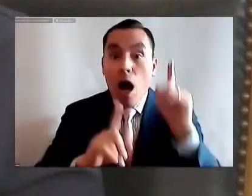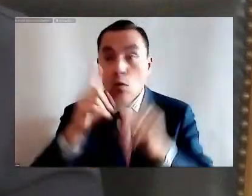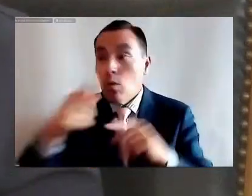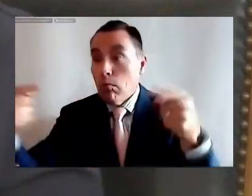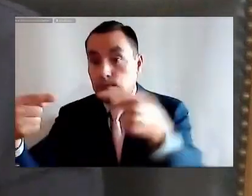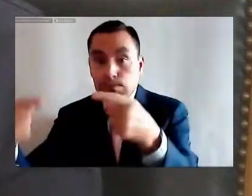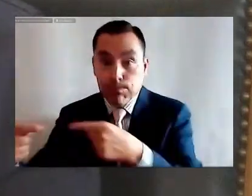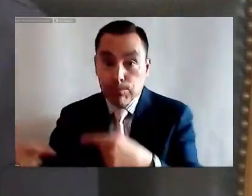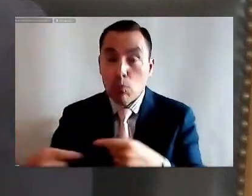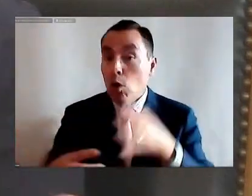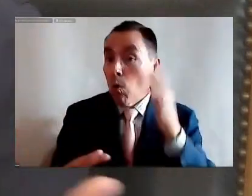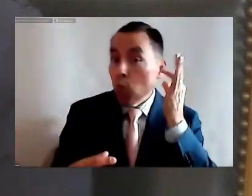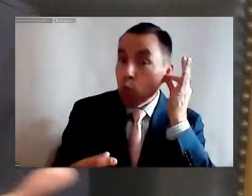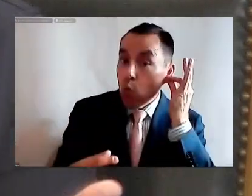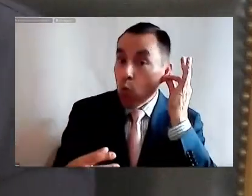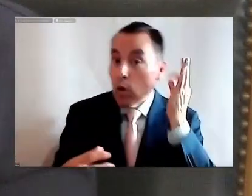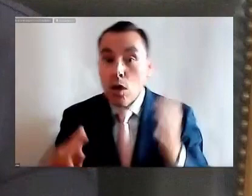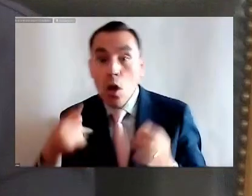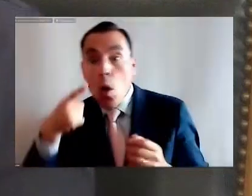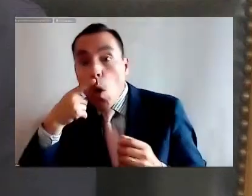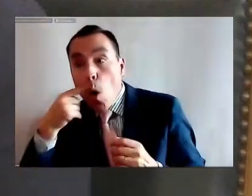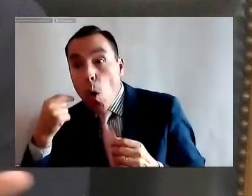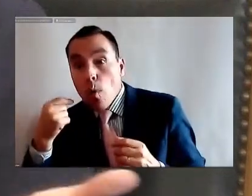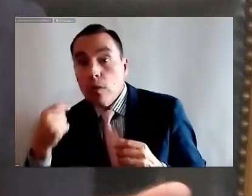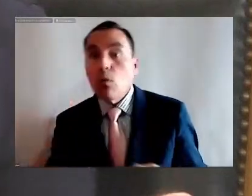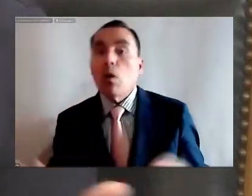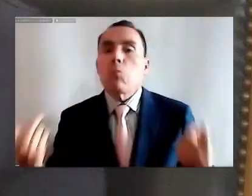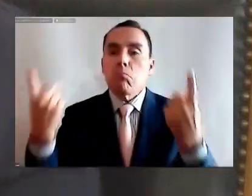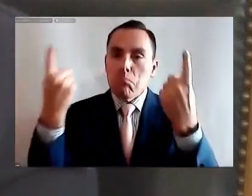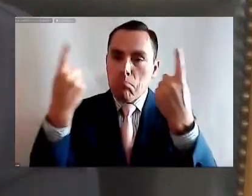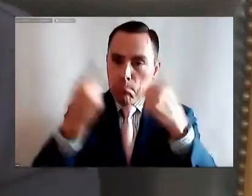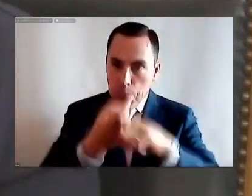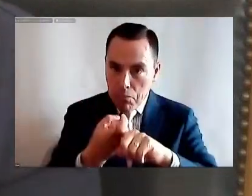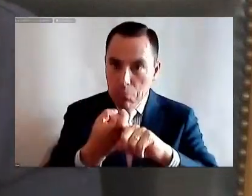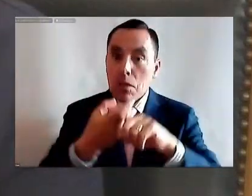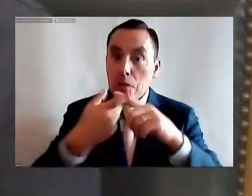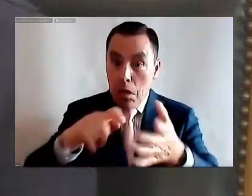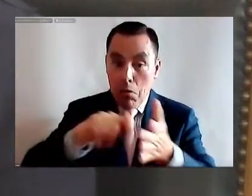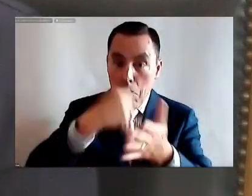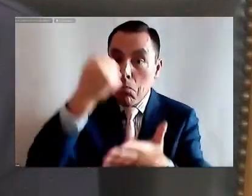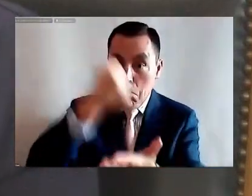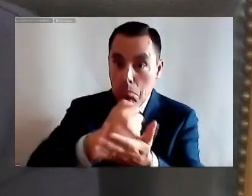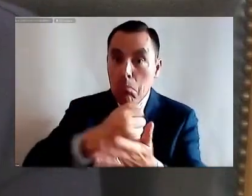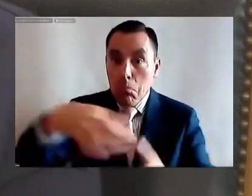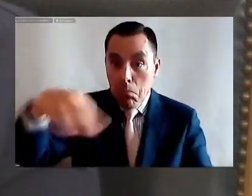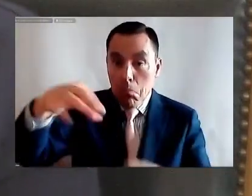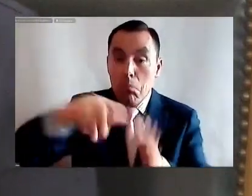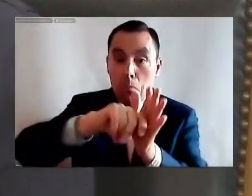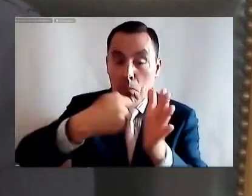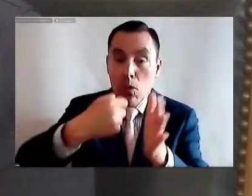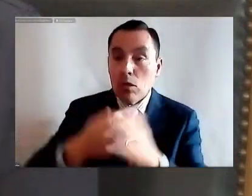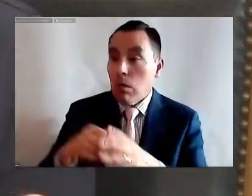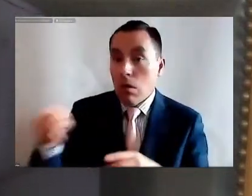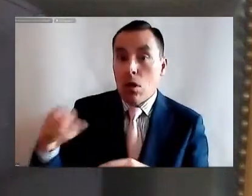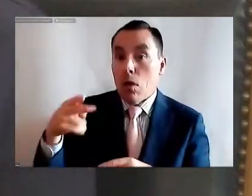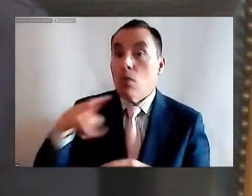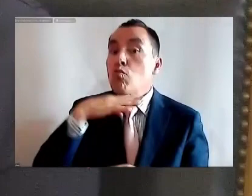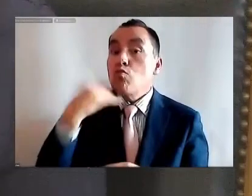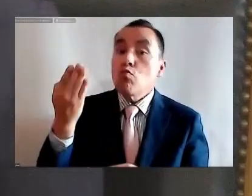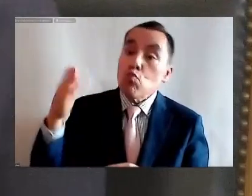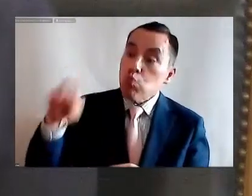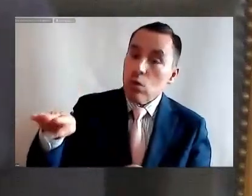esa convivencia, de hecho, ya sea por una separación o por la muerte de alguno de